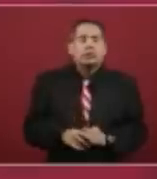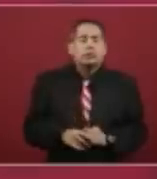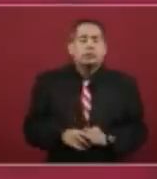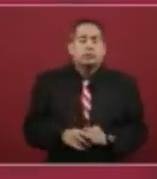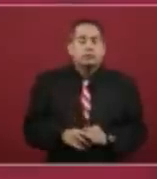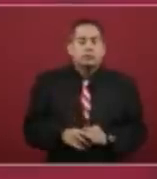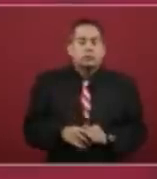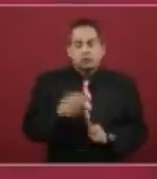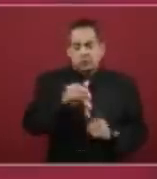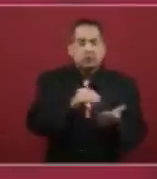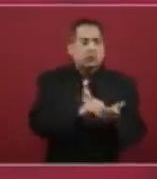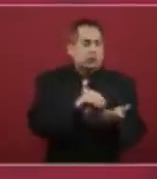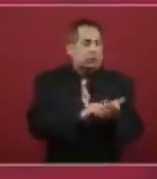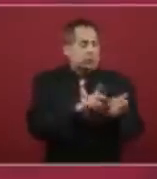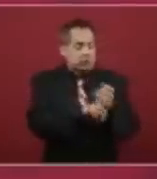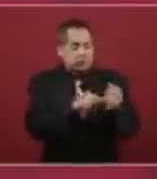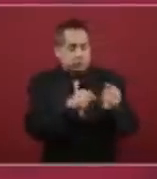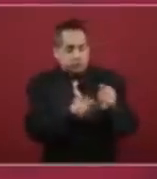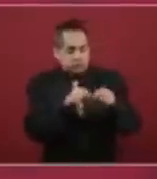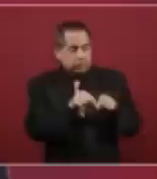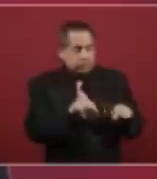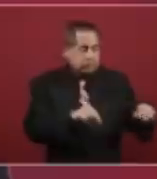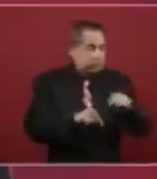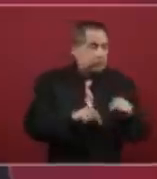siguen habiendo tomas en Hidalgo